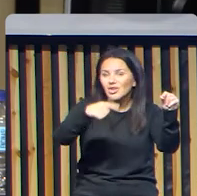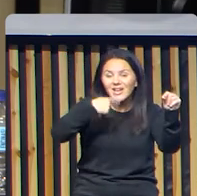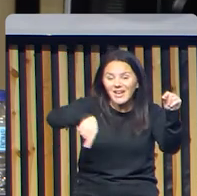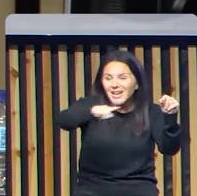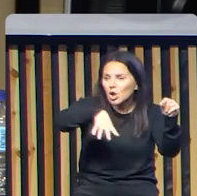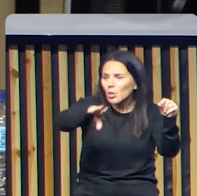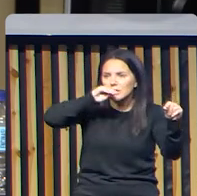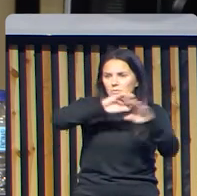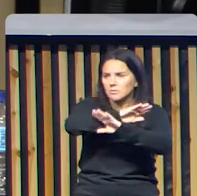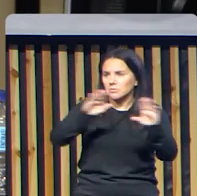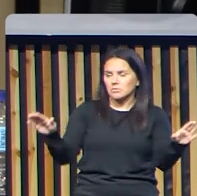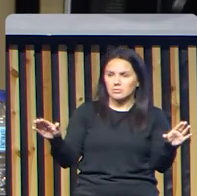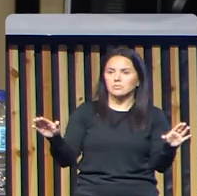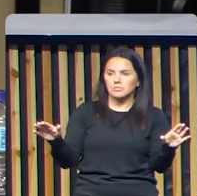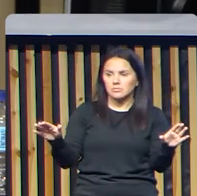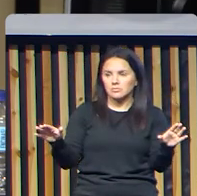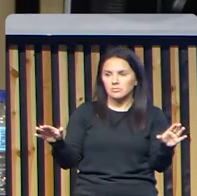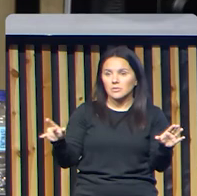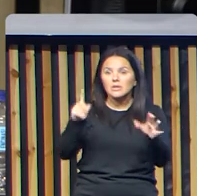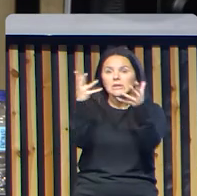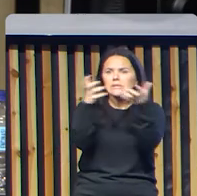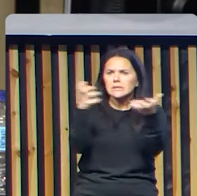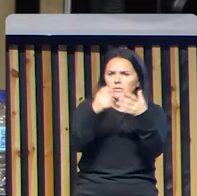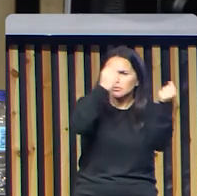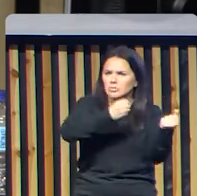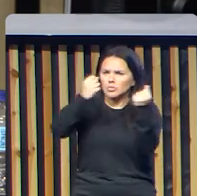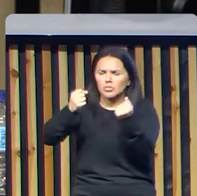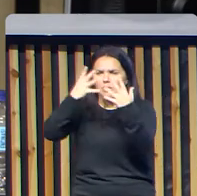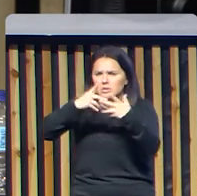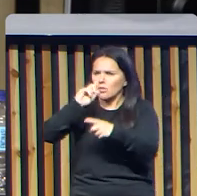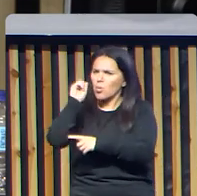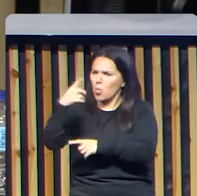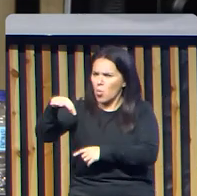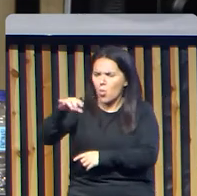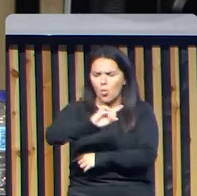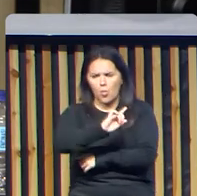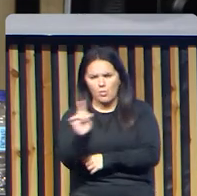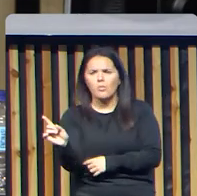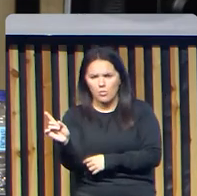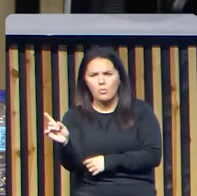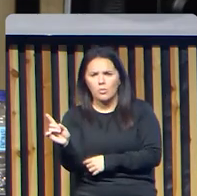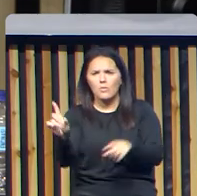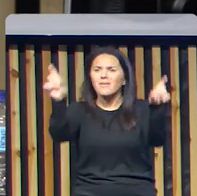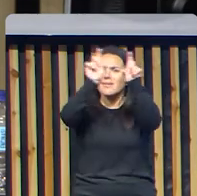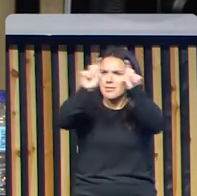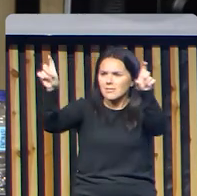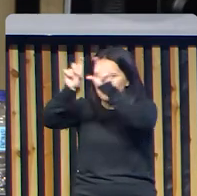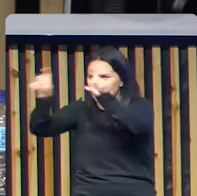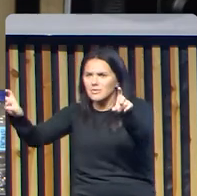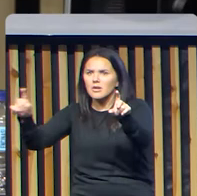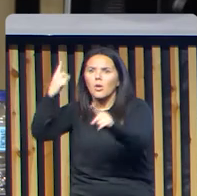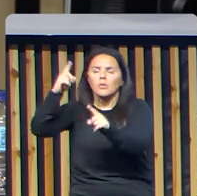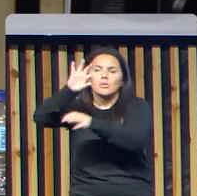lo que hay aquí no solo eran textos administrativos también eran textos de empresas y de